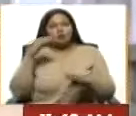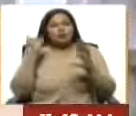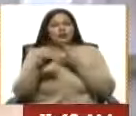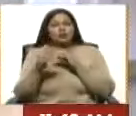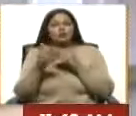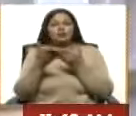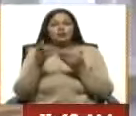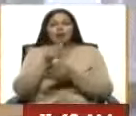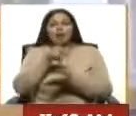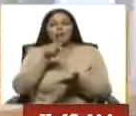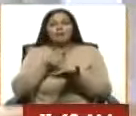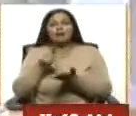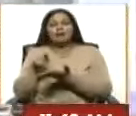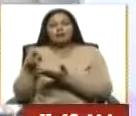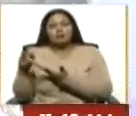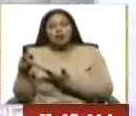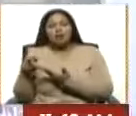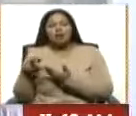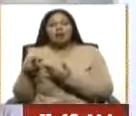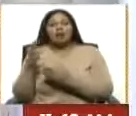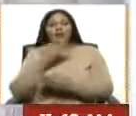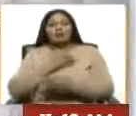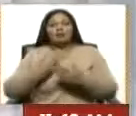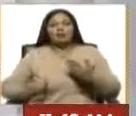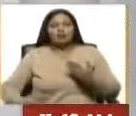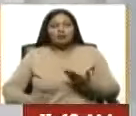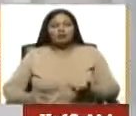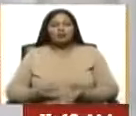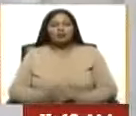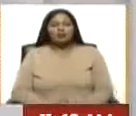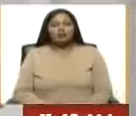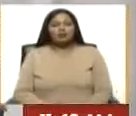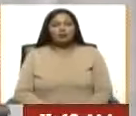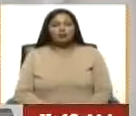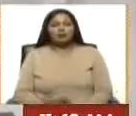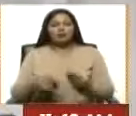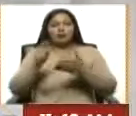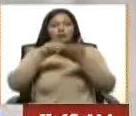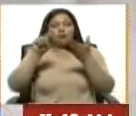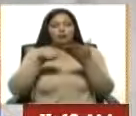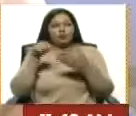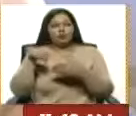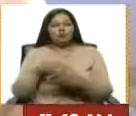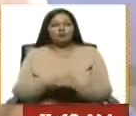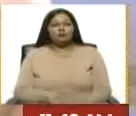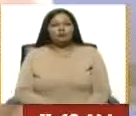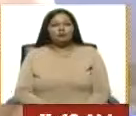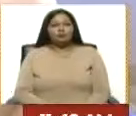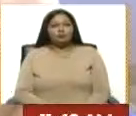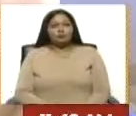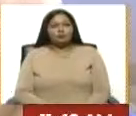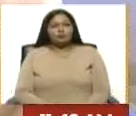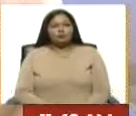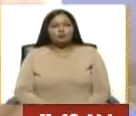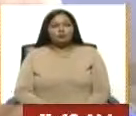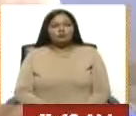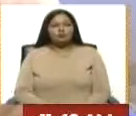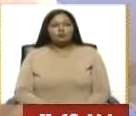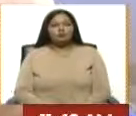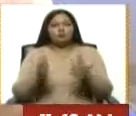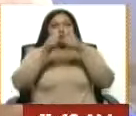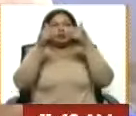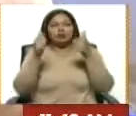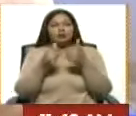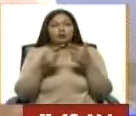los candidatos el día de hoy al mundo, pues, los que van a firmar, pues? Bueno, por ahí hay un actor venezolano que